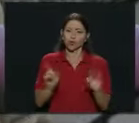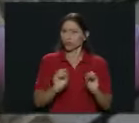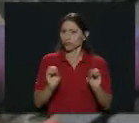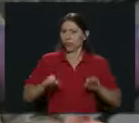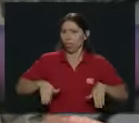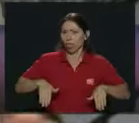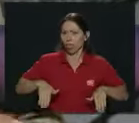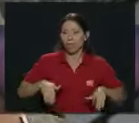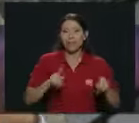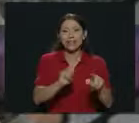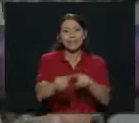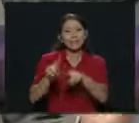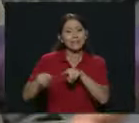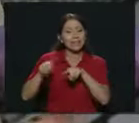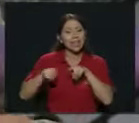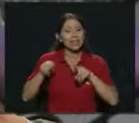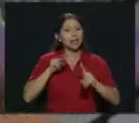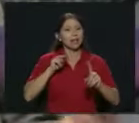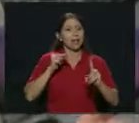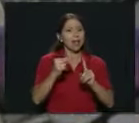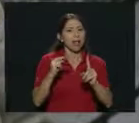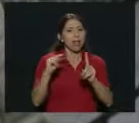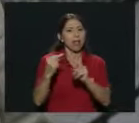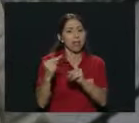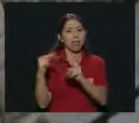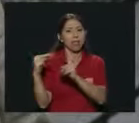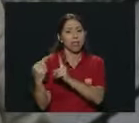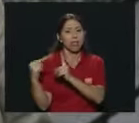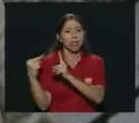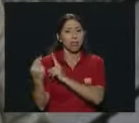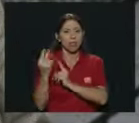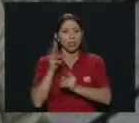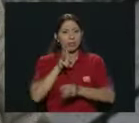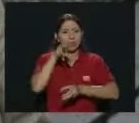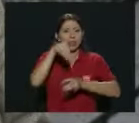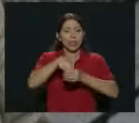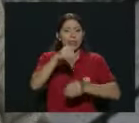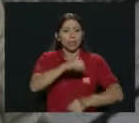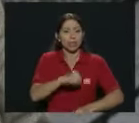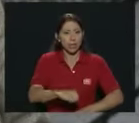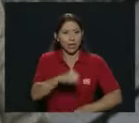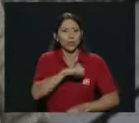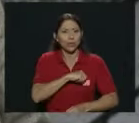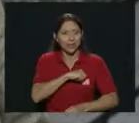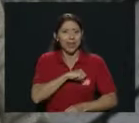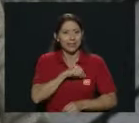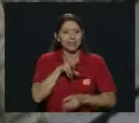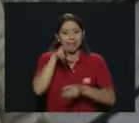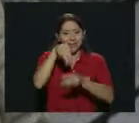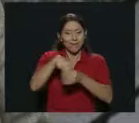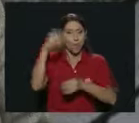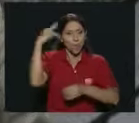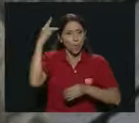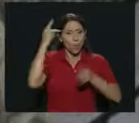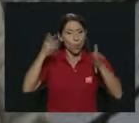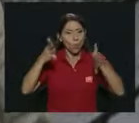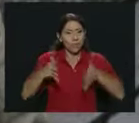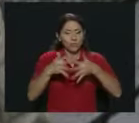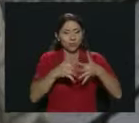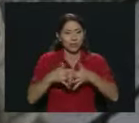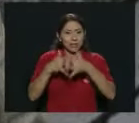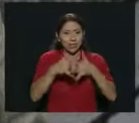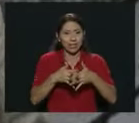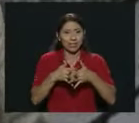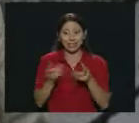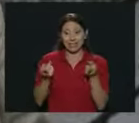que hay diferentes líneas de pensamiento dentro de las autoridades y los políticos estadounidenses. En el